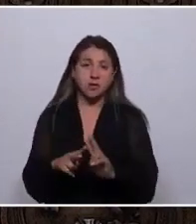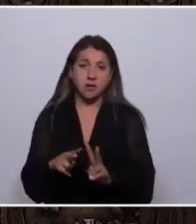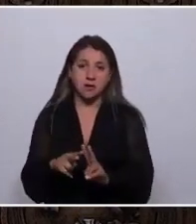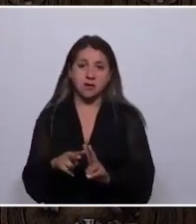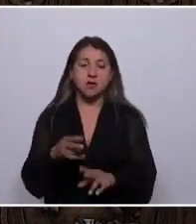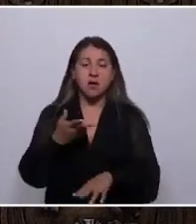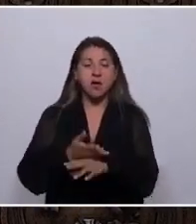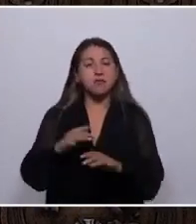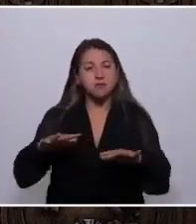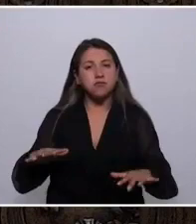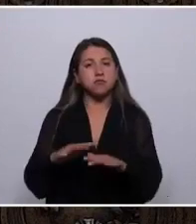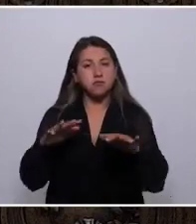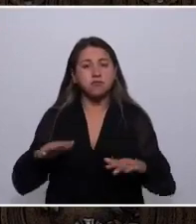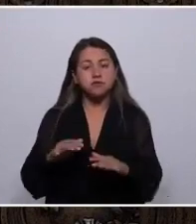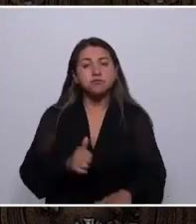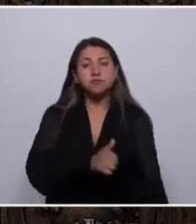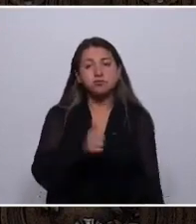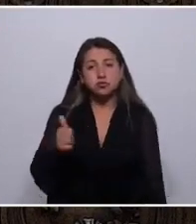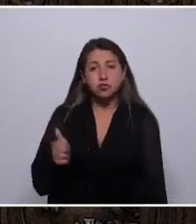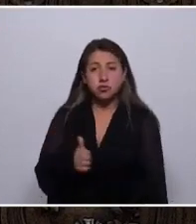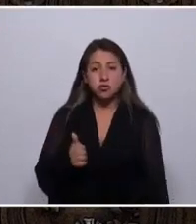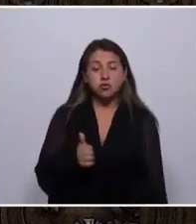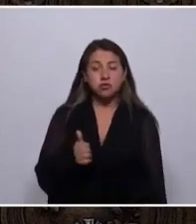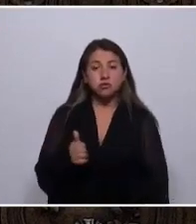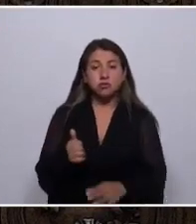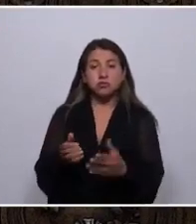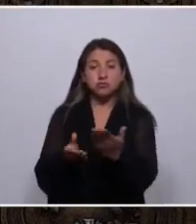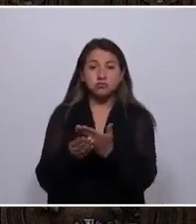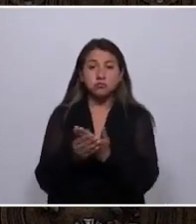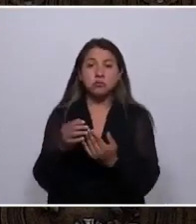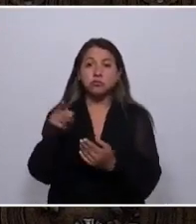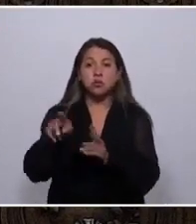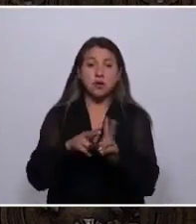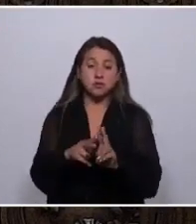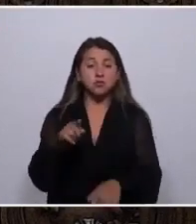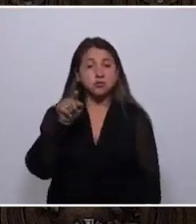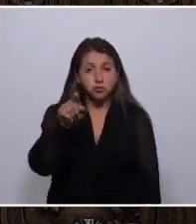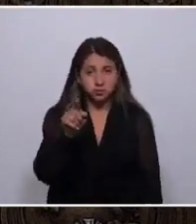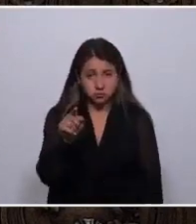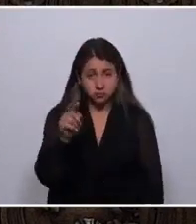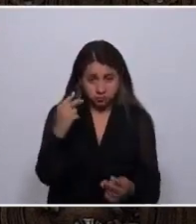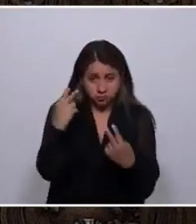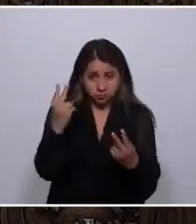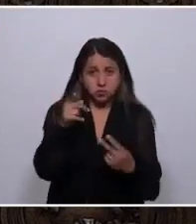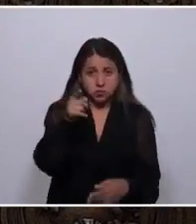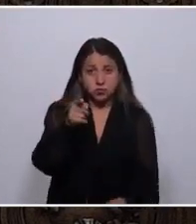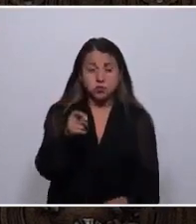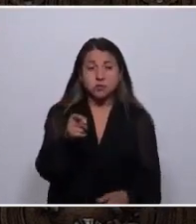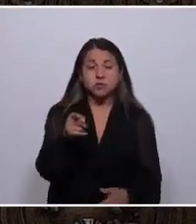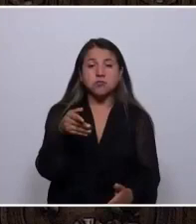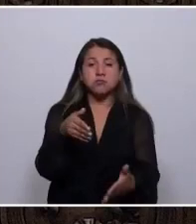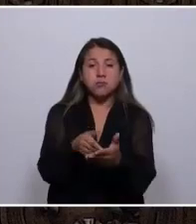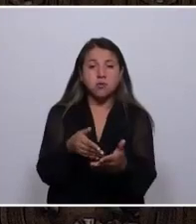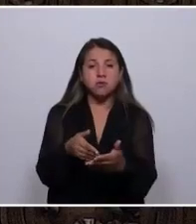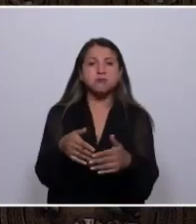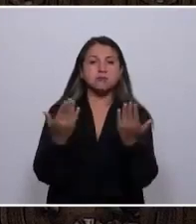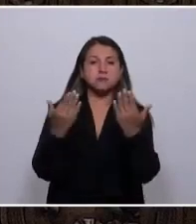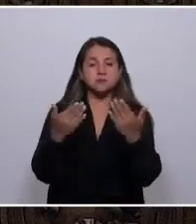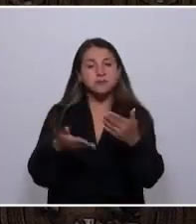haya un esfuerzo que todos esquivan, hazlo tú. Sé tú el que parte la piedra del camino, nos enseñaba Gabriela